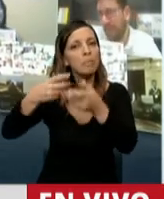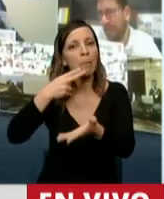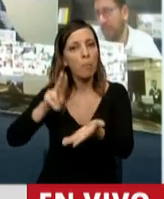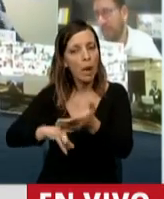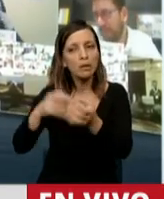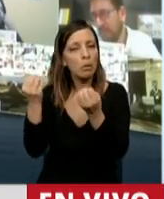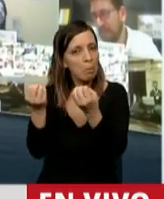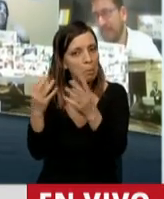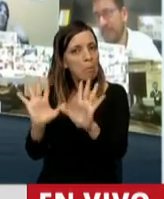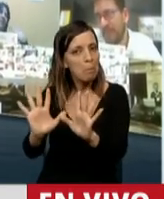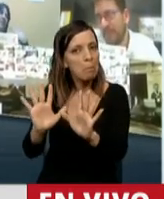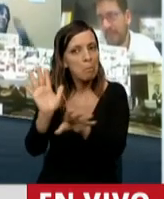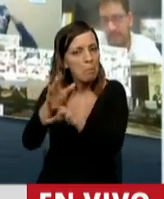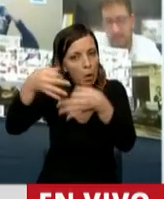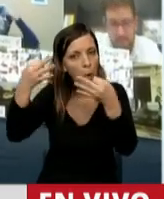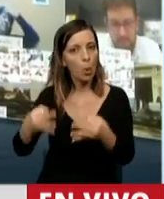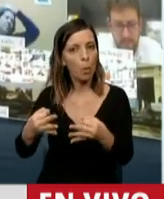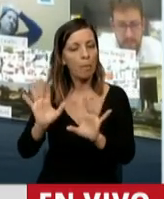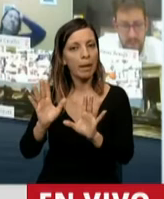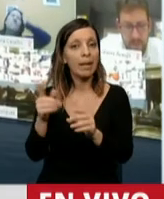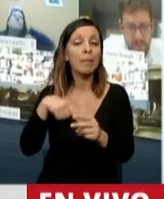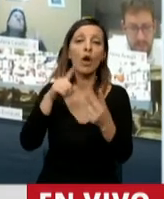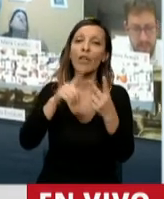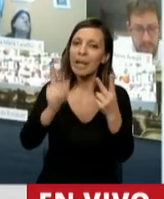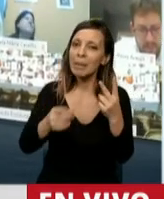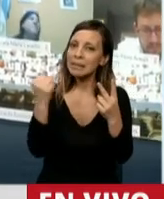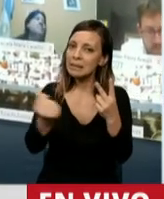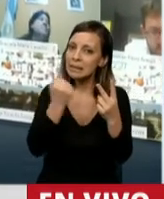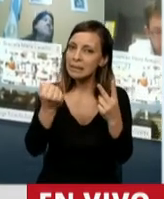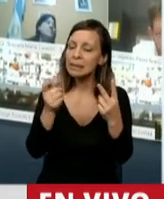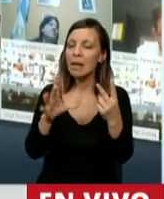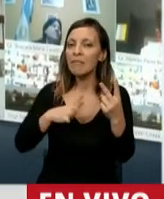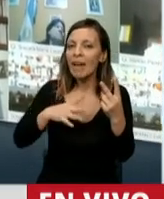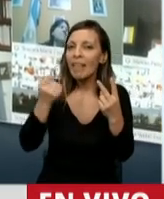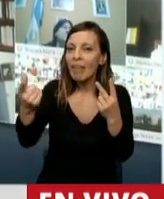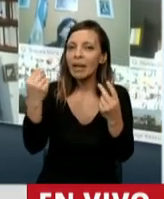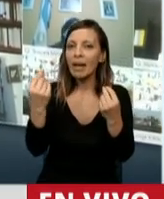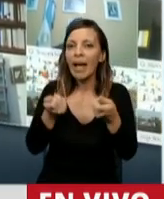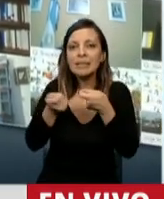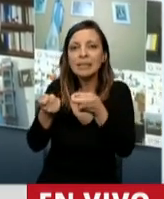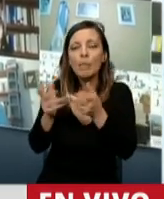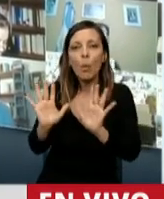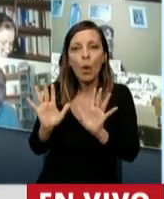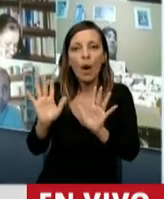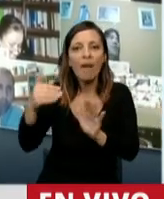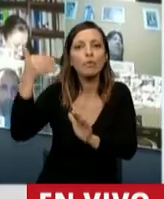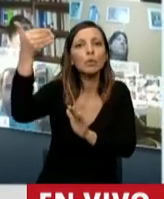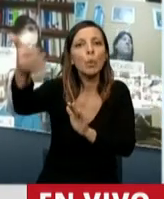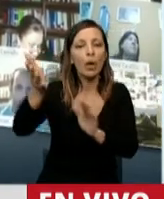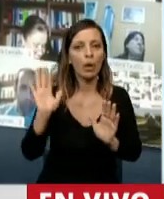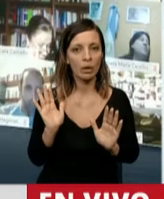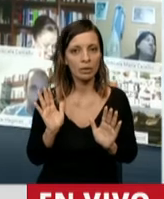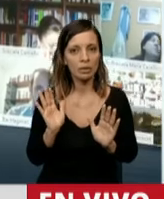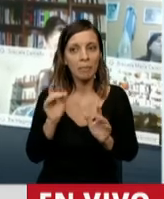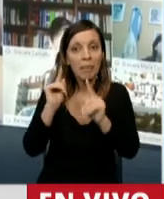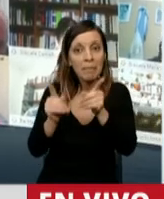impuestos, honraron el pago de sus impuestos. Pero el otro aspecto tenía que ver con los estímulos futuros